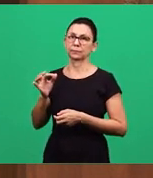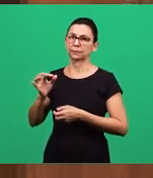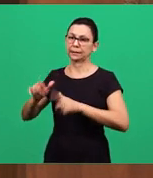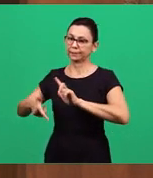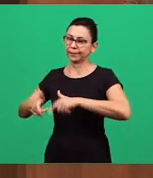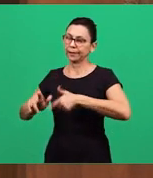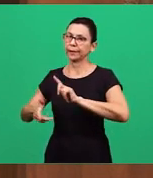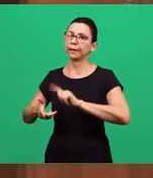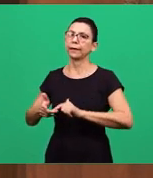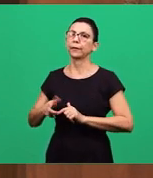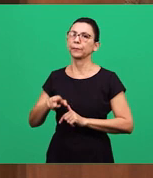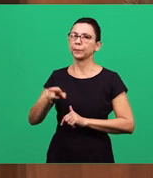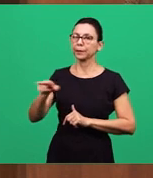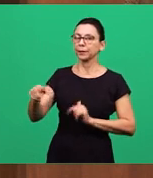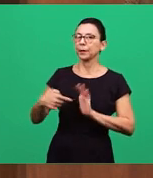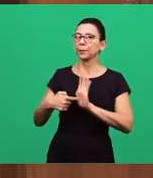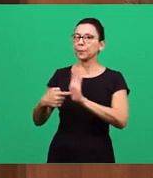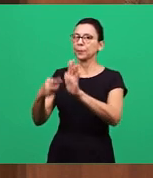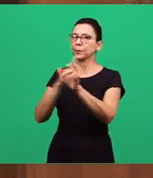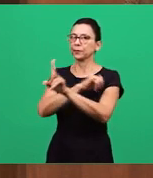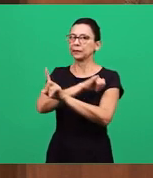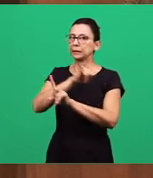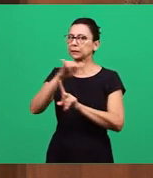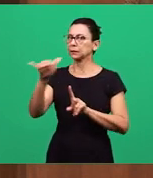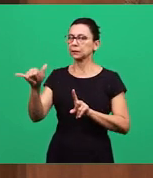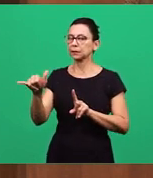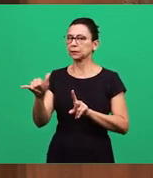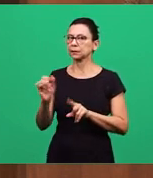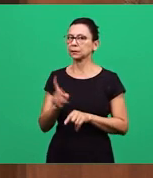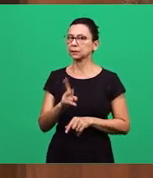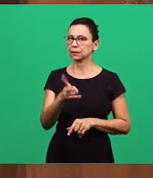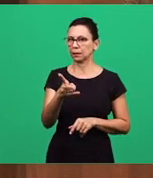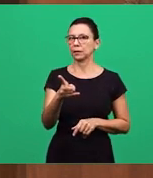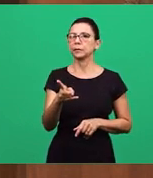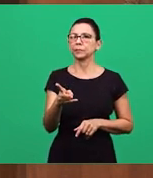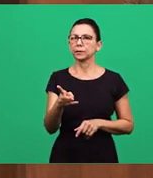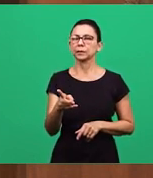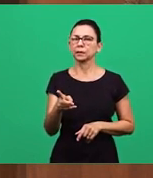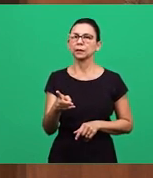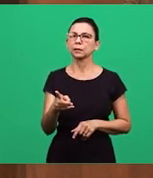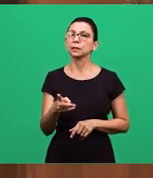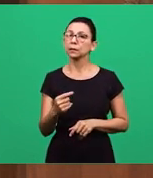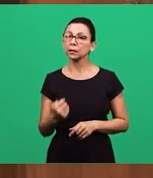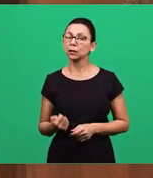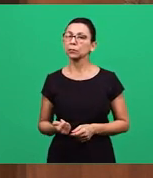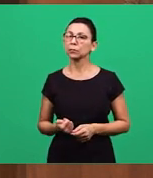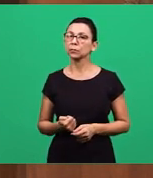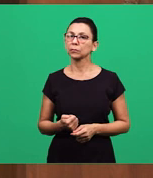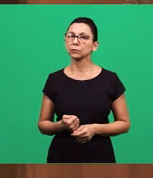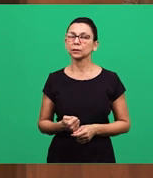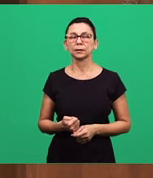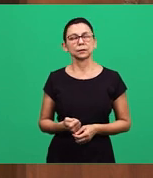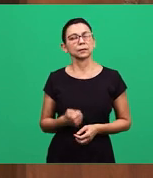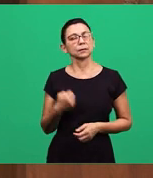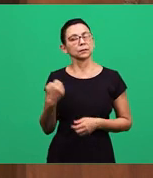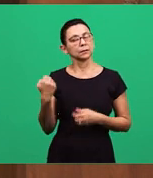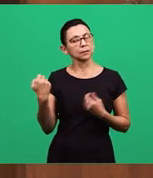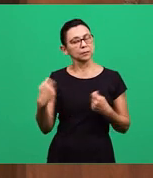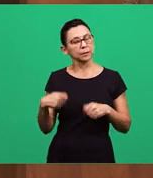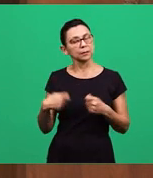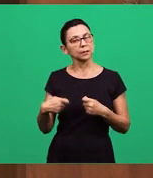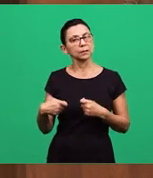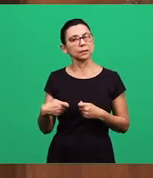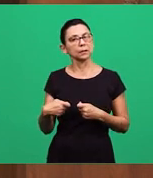reflexión. Nosotros somos llevados a meditar en esta situación para que aquello que se dio con Israel no suceda